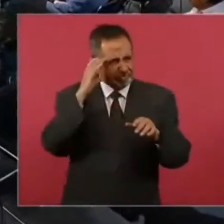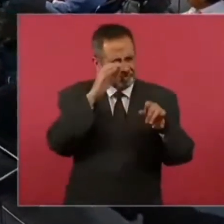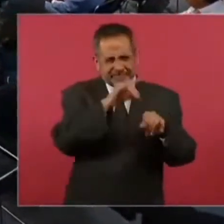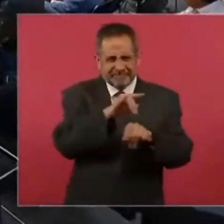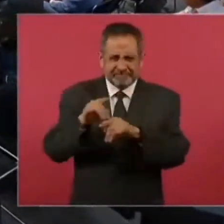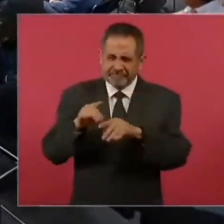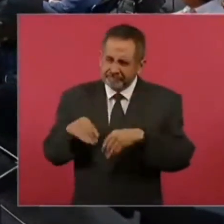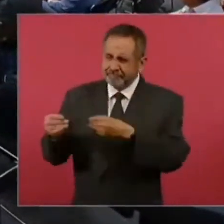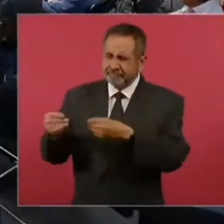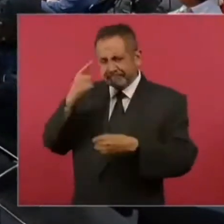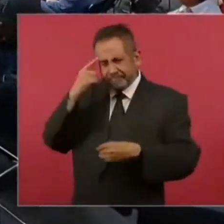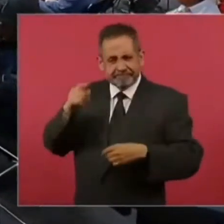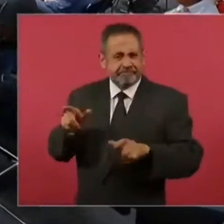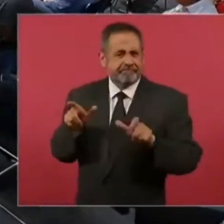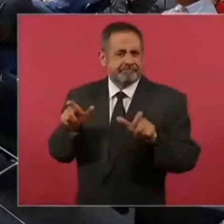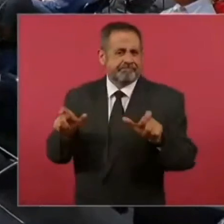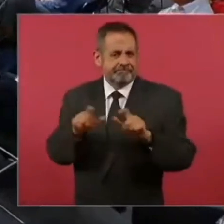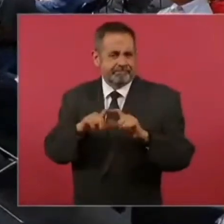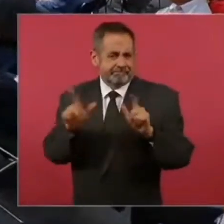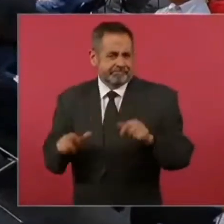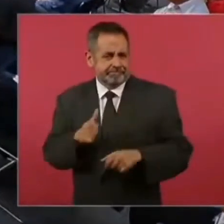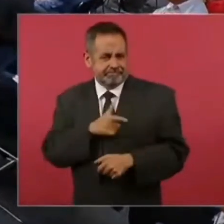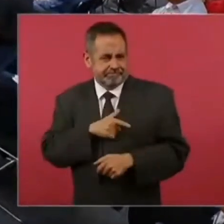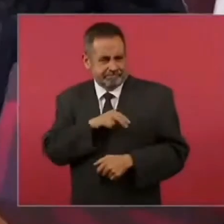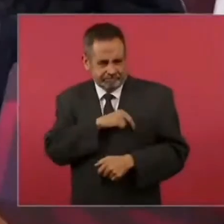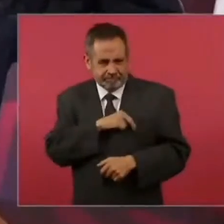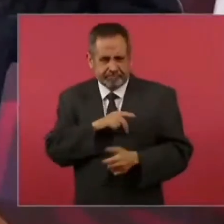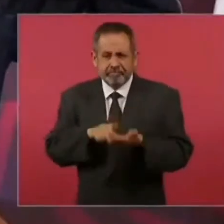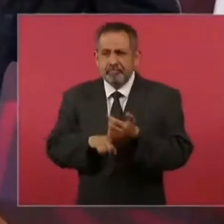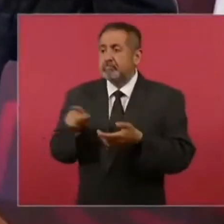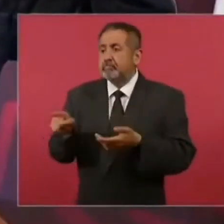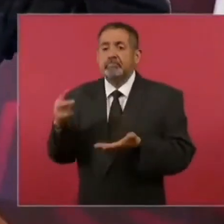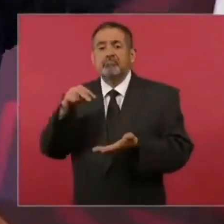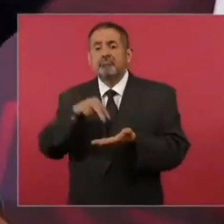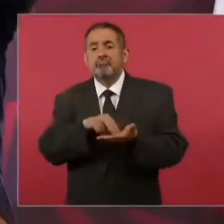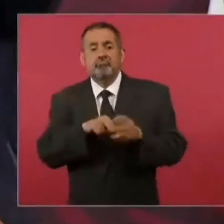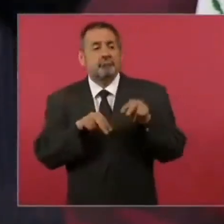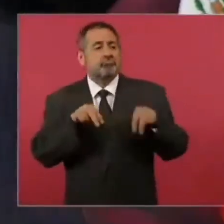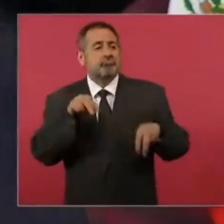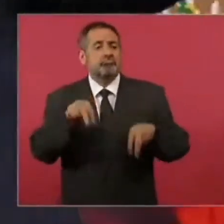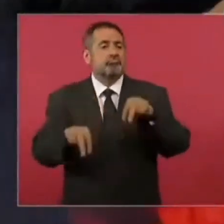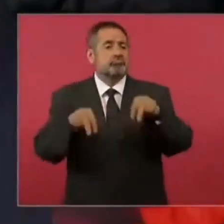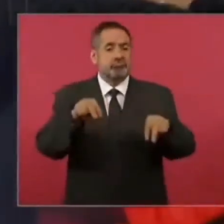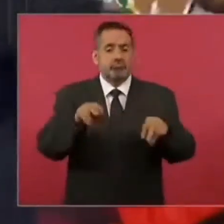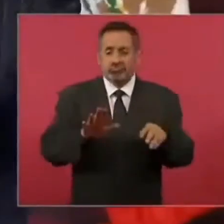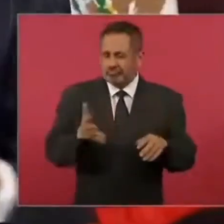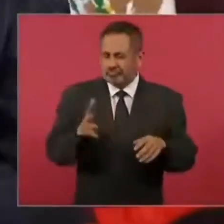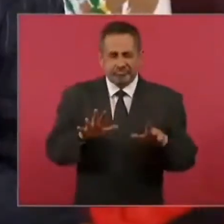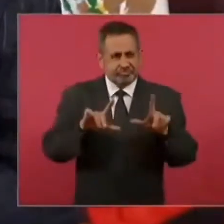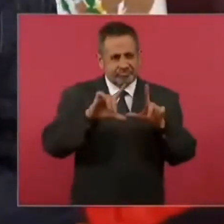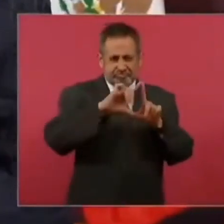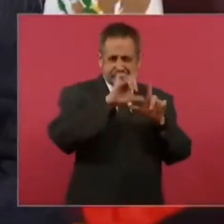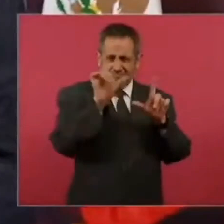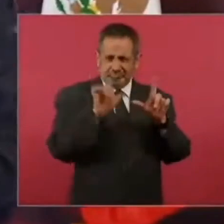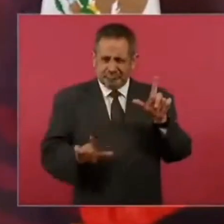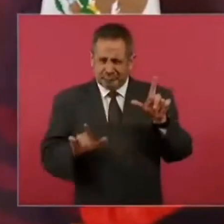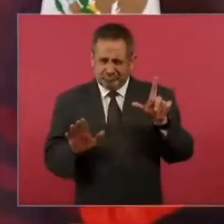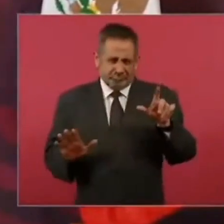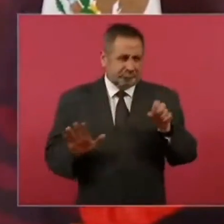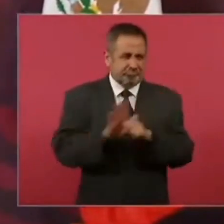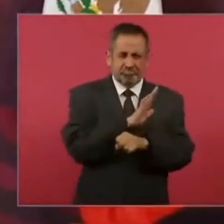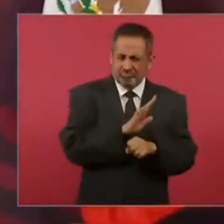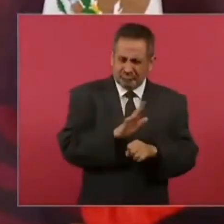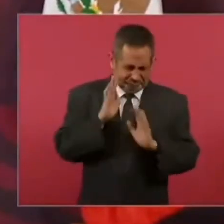Hay vigilancia de la Guardia Nacional ya casi en todo el territorio nacional.